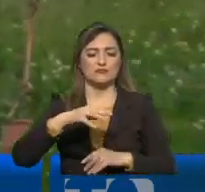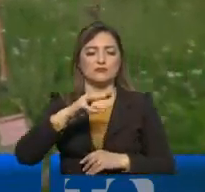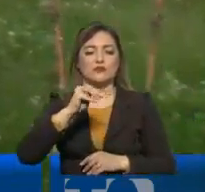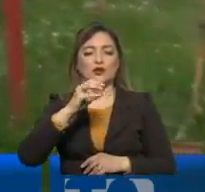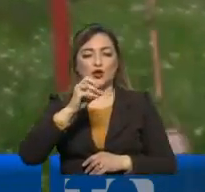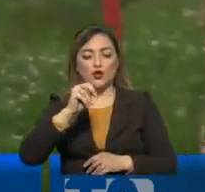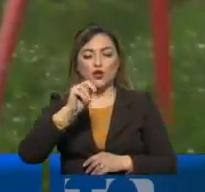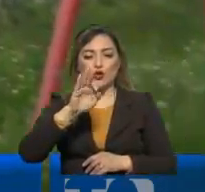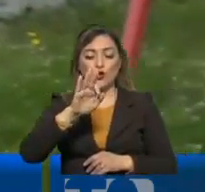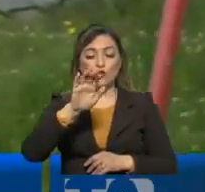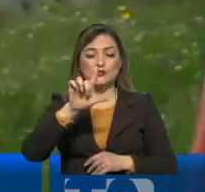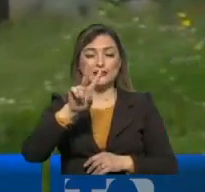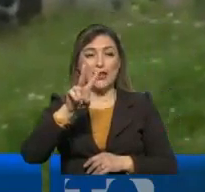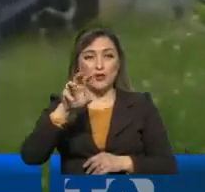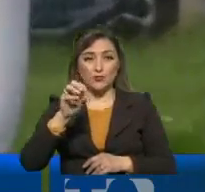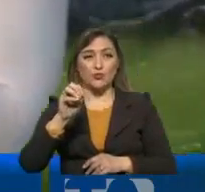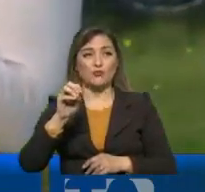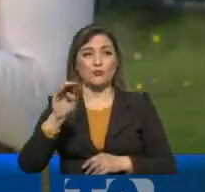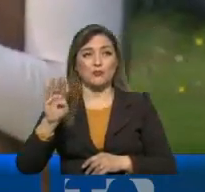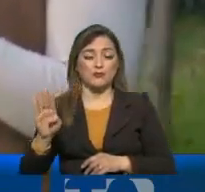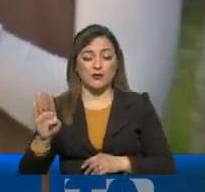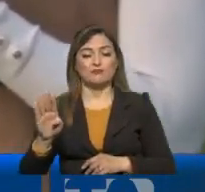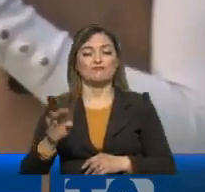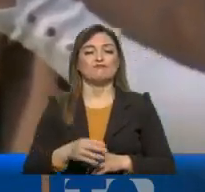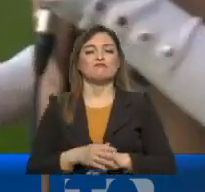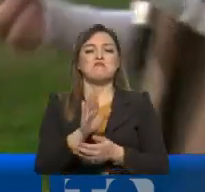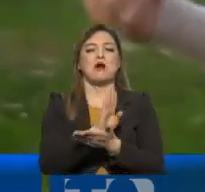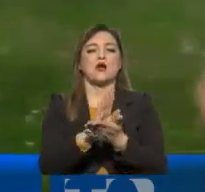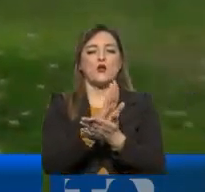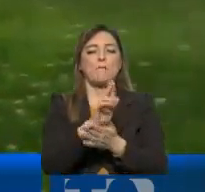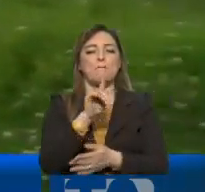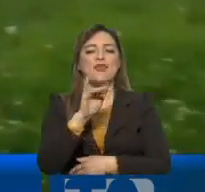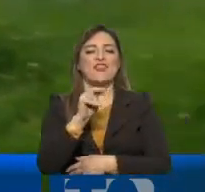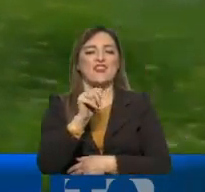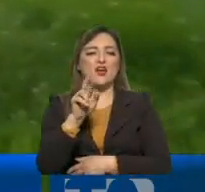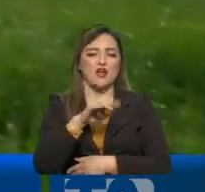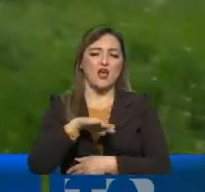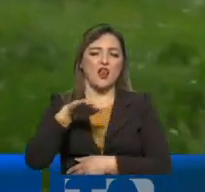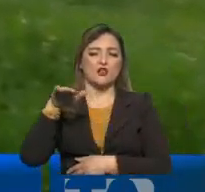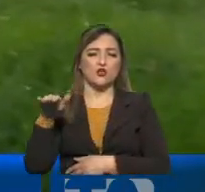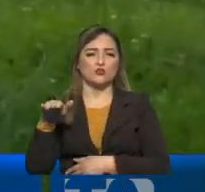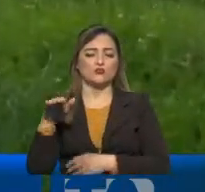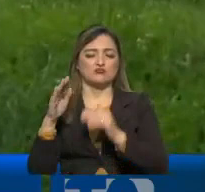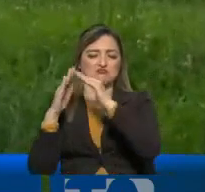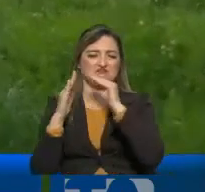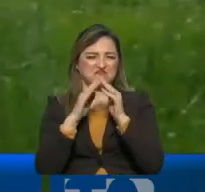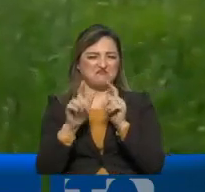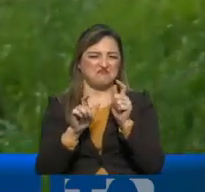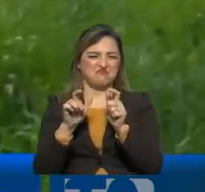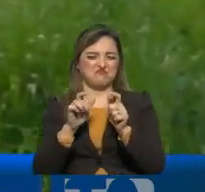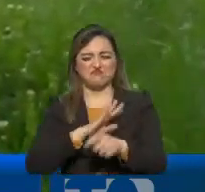y B, en el Pinar Alto, y ya, los vecinos del sector están cansados, piden una respuesta de